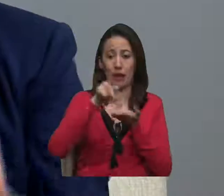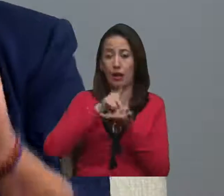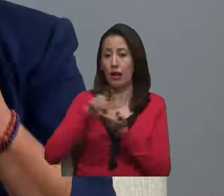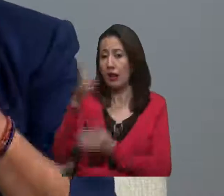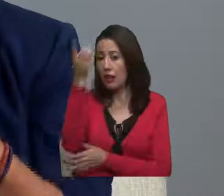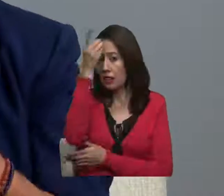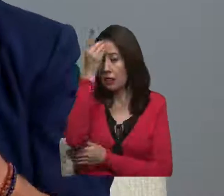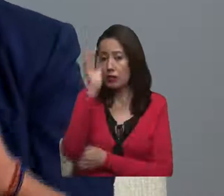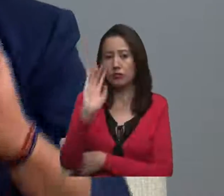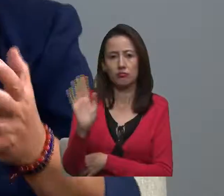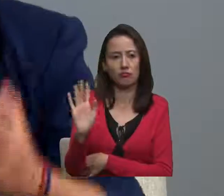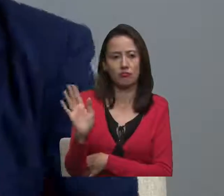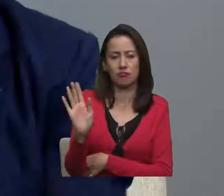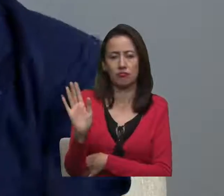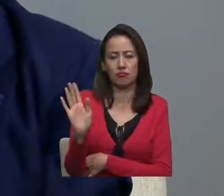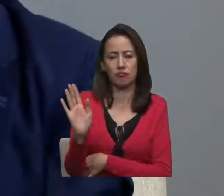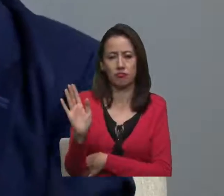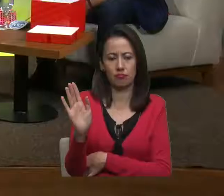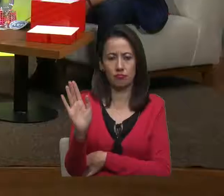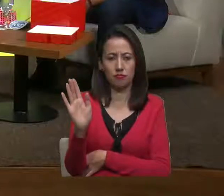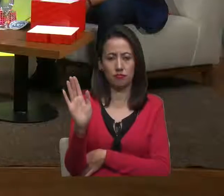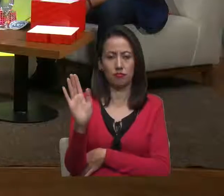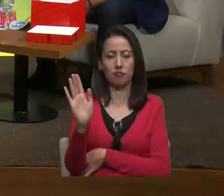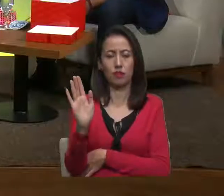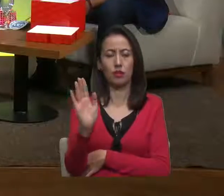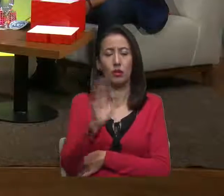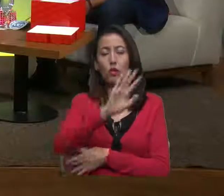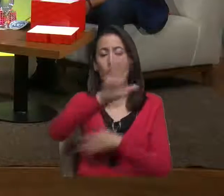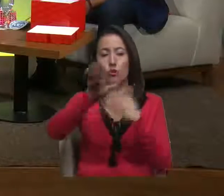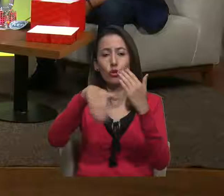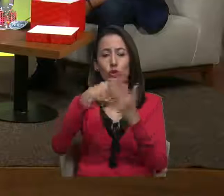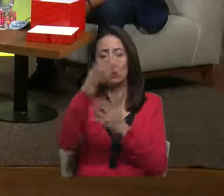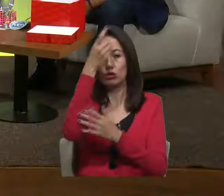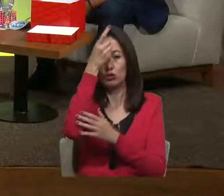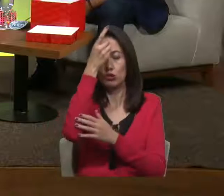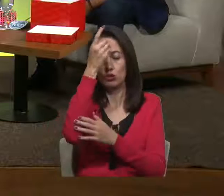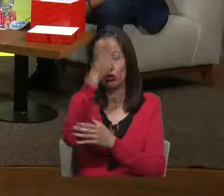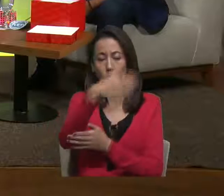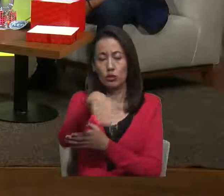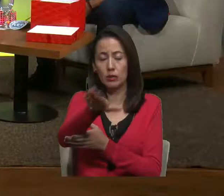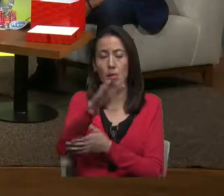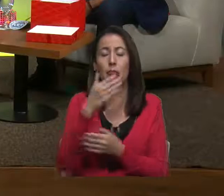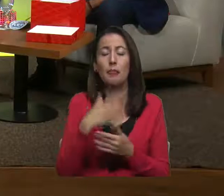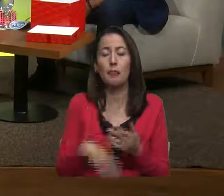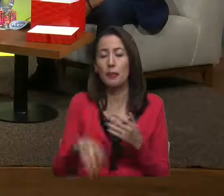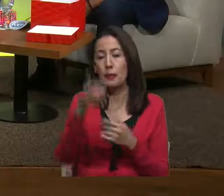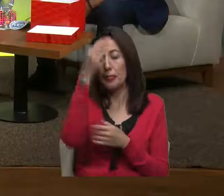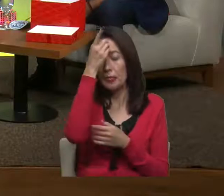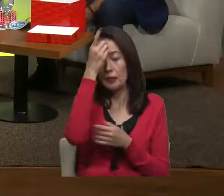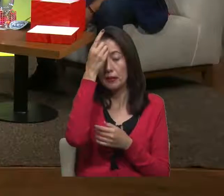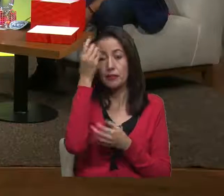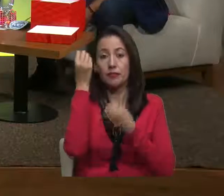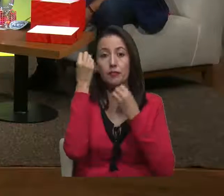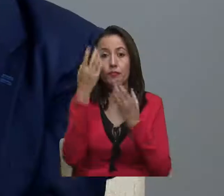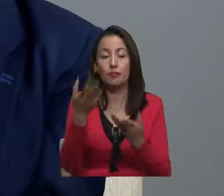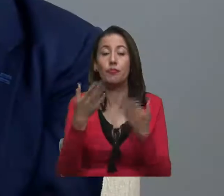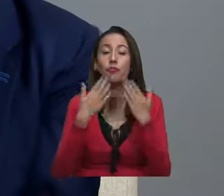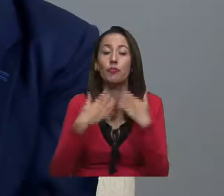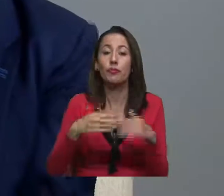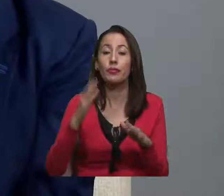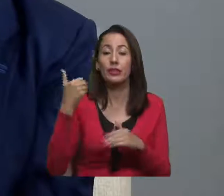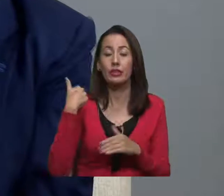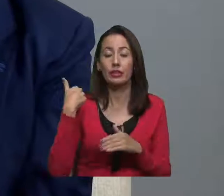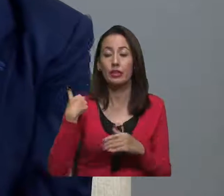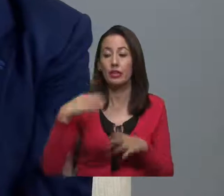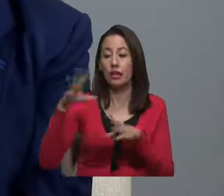porque esos recursos a ver todos estamos endeudados fabricio si usted se está endeudado tiene un